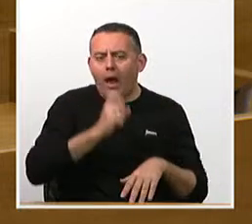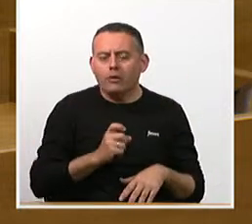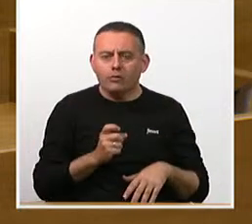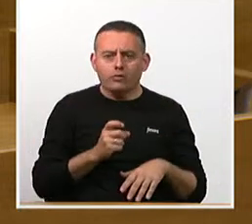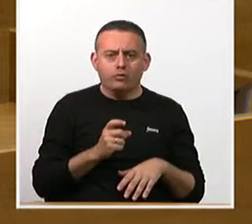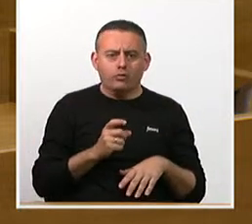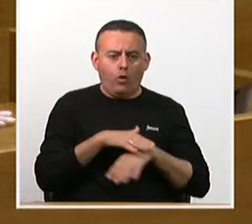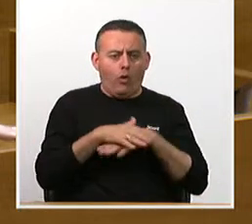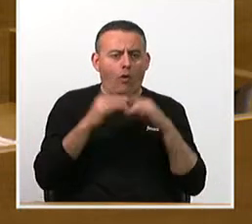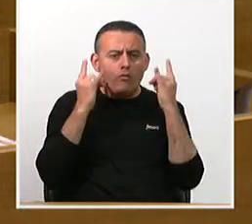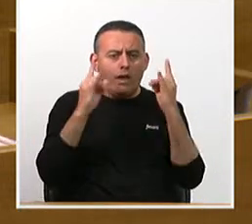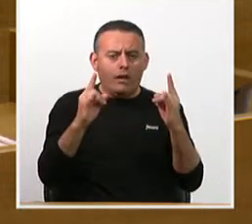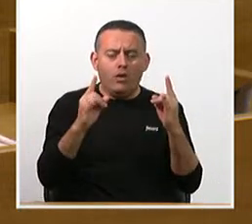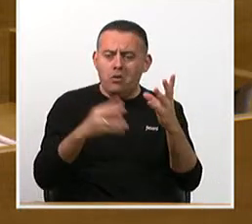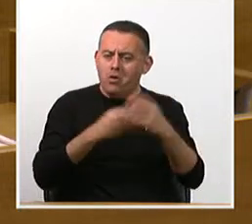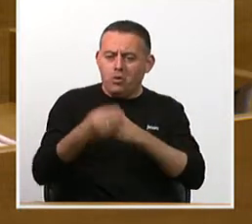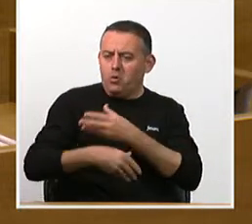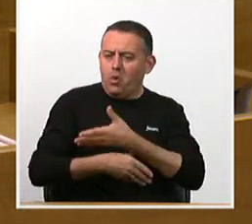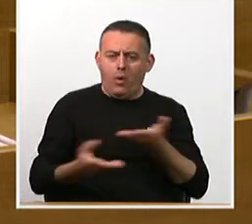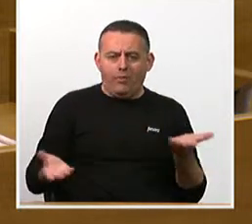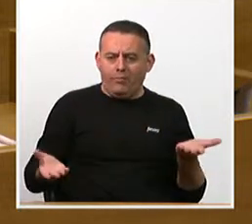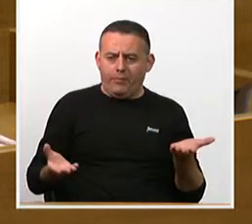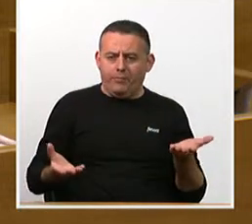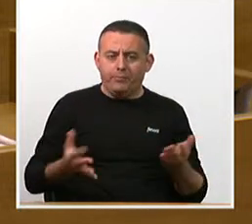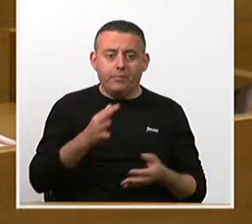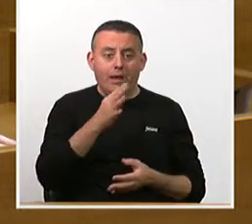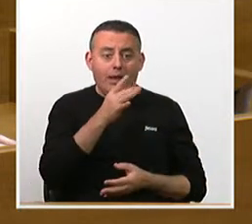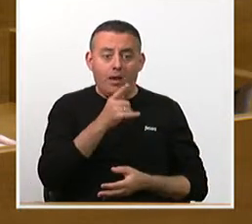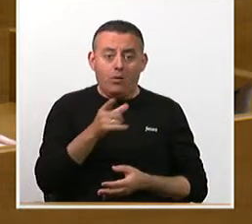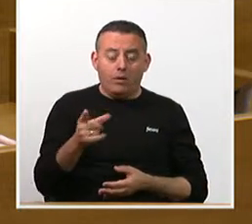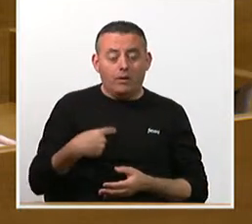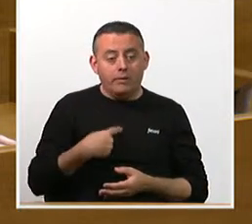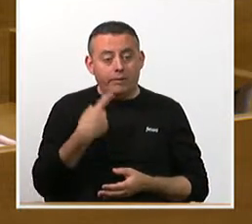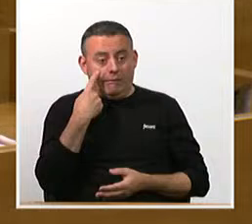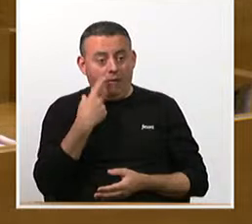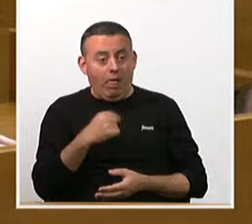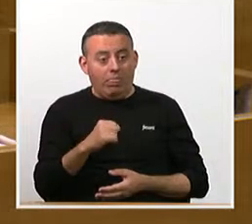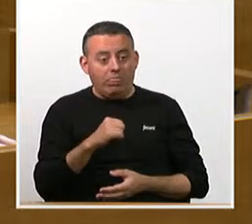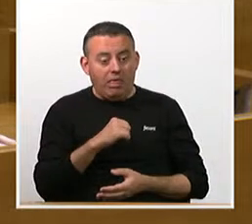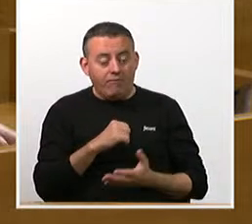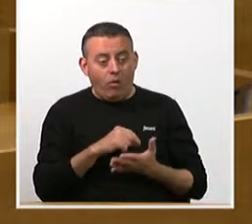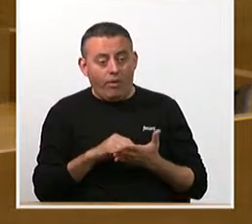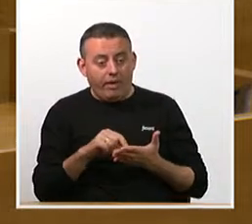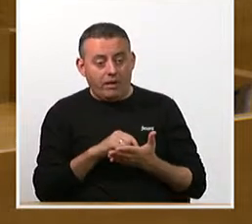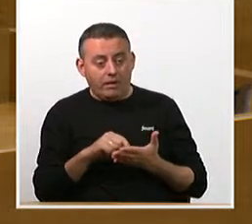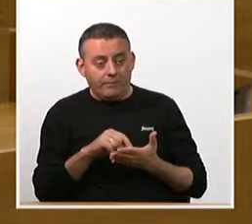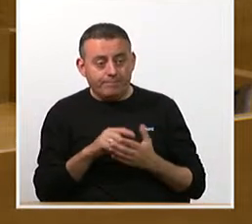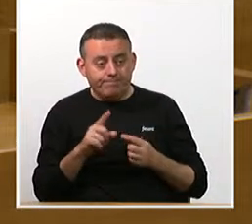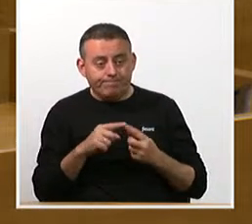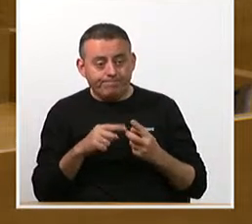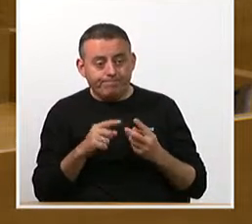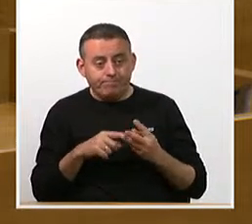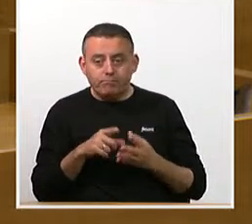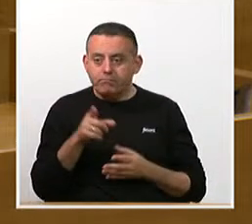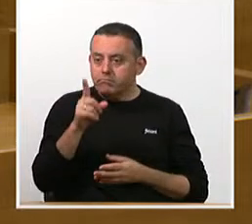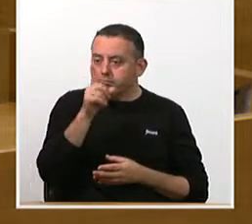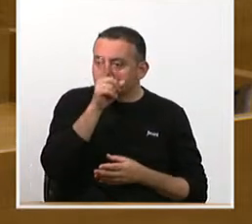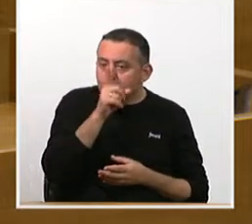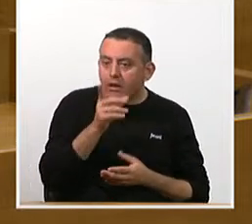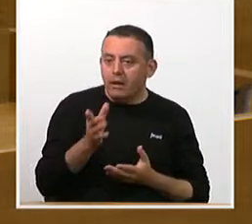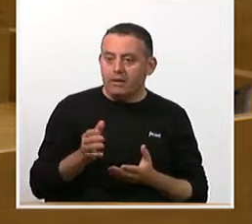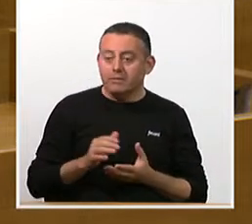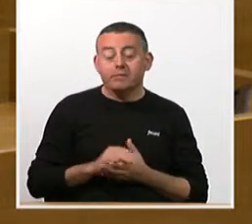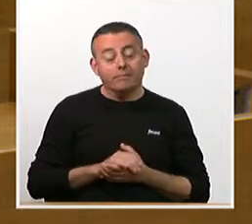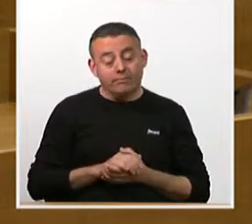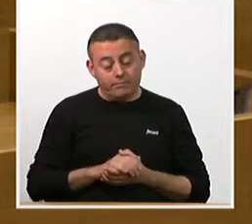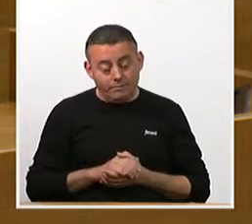botánic que hoy sigue callando en la oposición ante los deberes pendientes del gobierno central del gobierno de España como ayer mismo lo